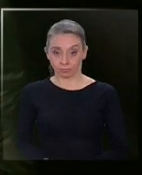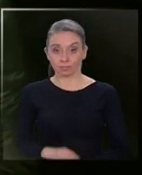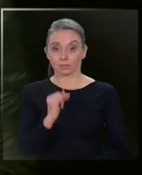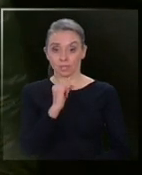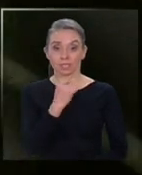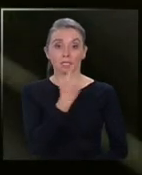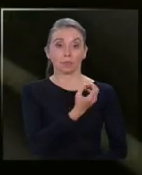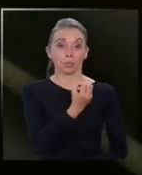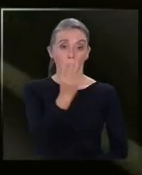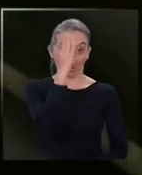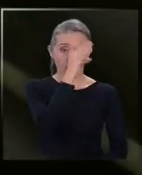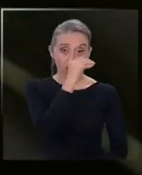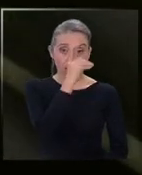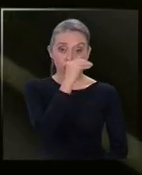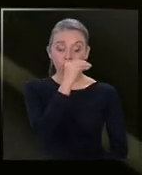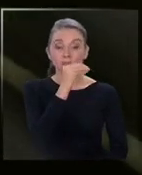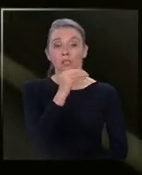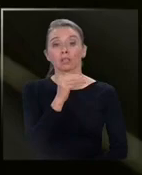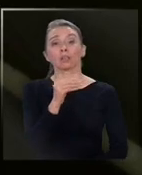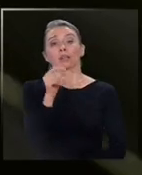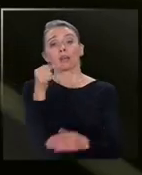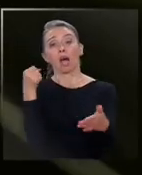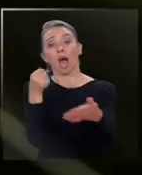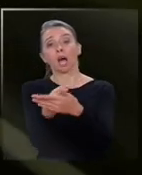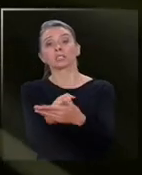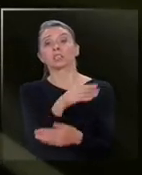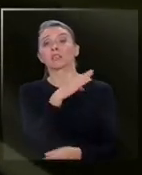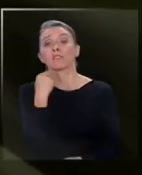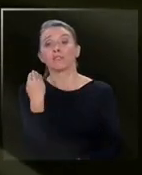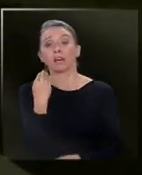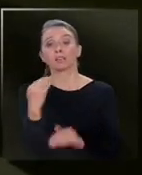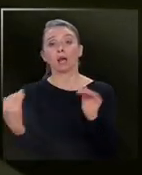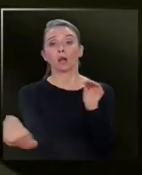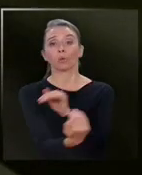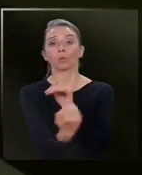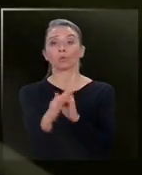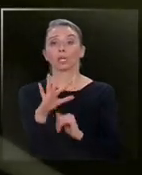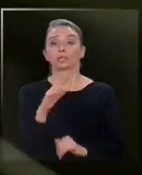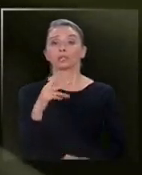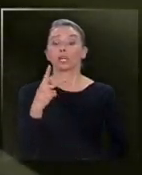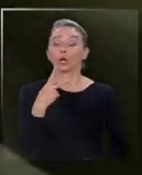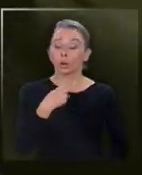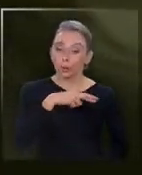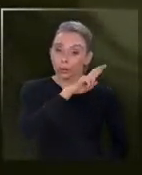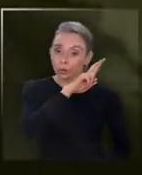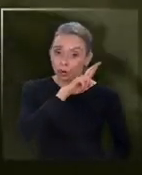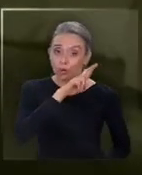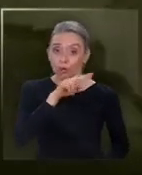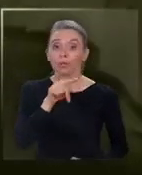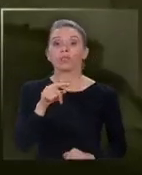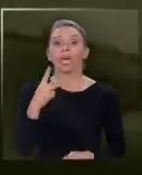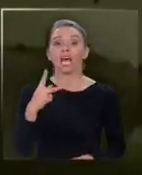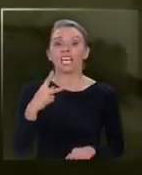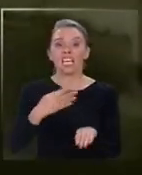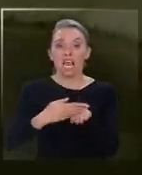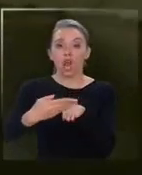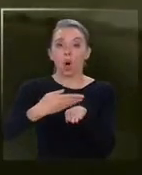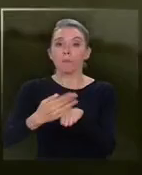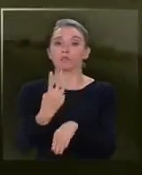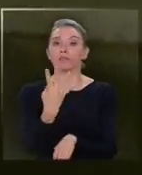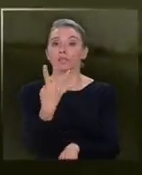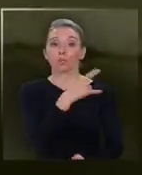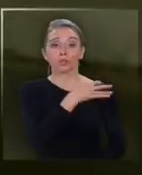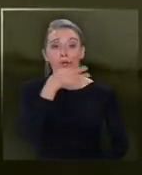Así es, Carola, muy buenas noches. Un fatal accidente en la ruta 5 Norte, en el kilómetro 24, el que cual, como tú adelantabas,